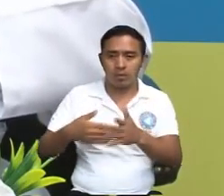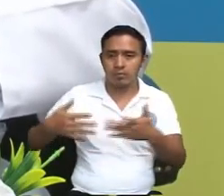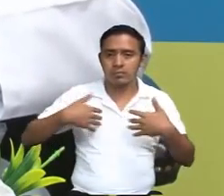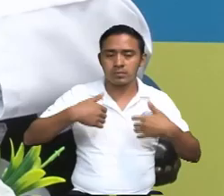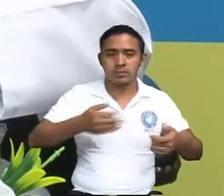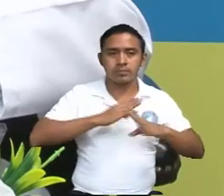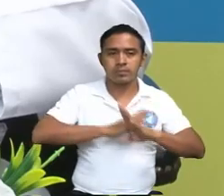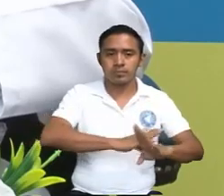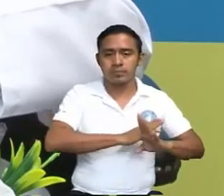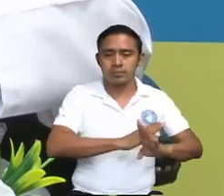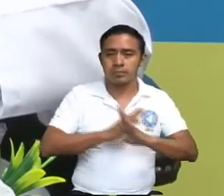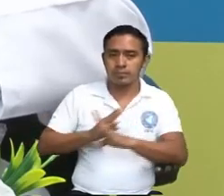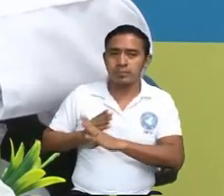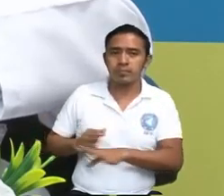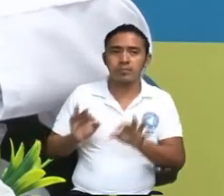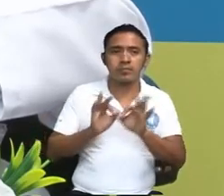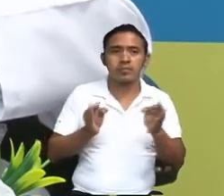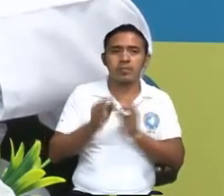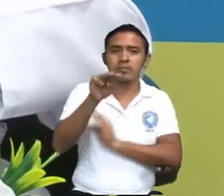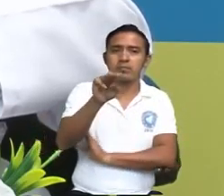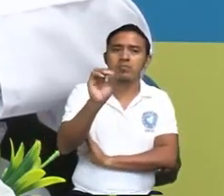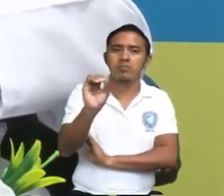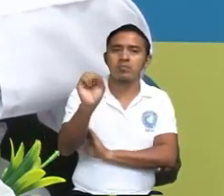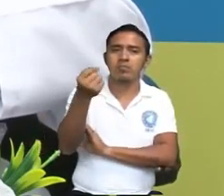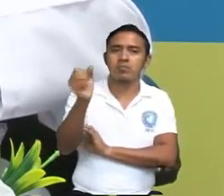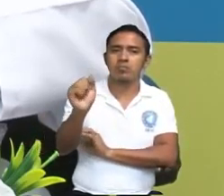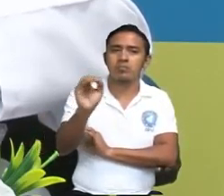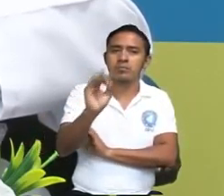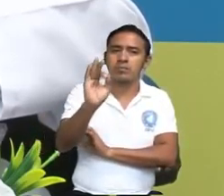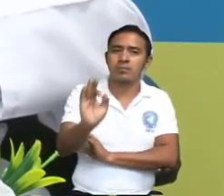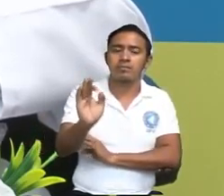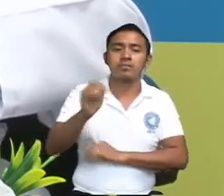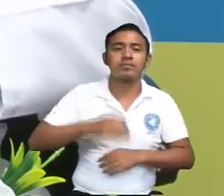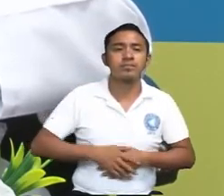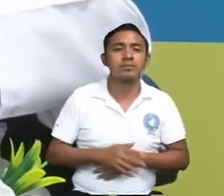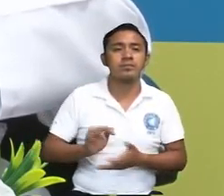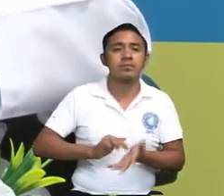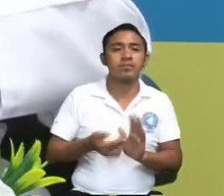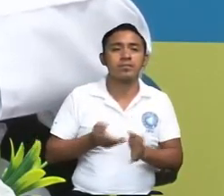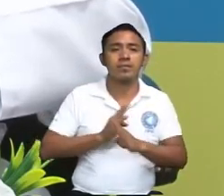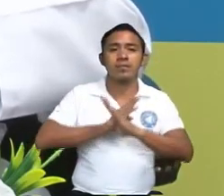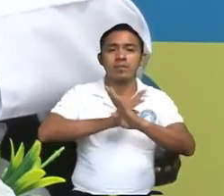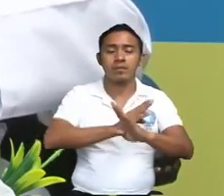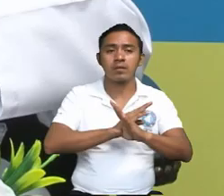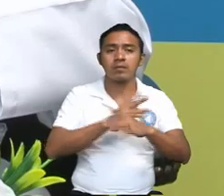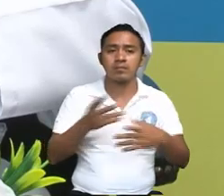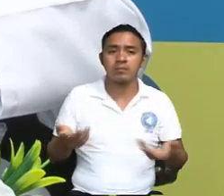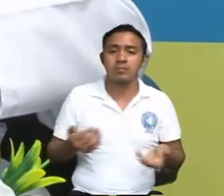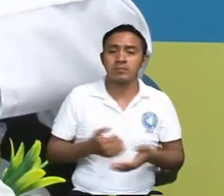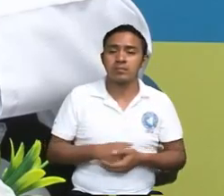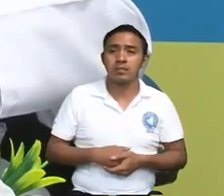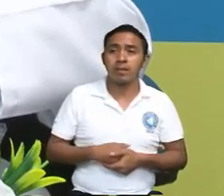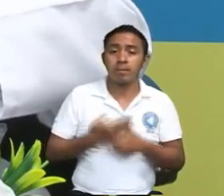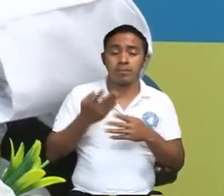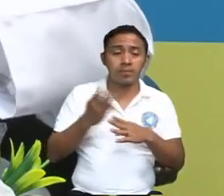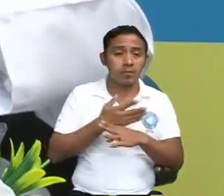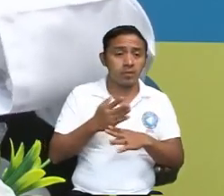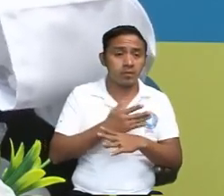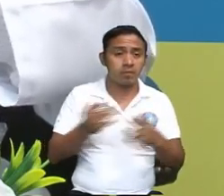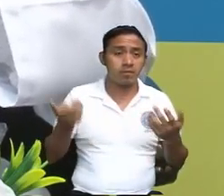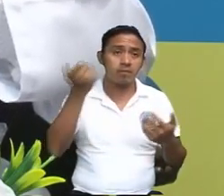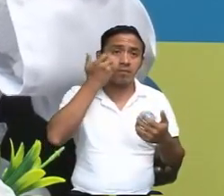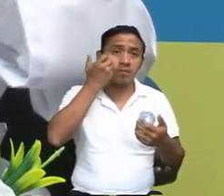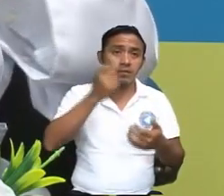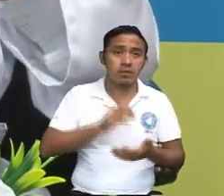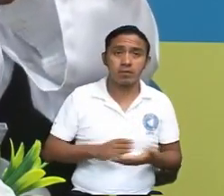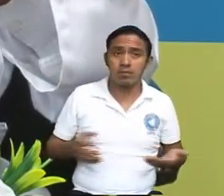es preventivo, el modelo de salud familiar comunitario, es prevenir. Y prevenir también lo que son enfermedades